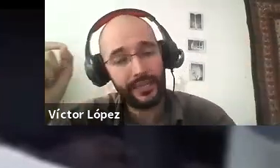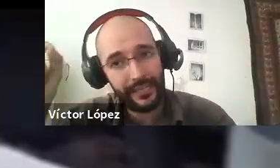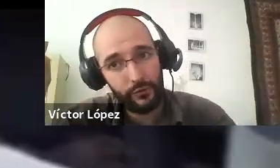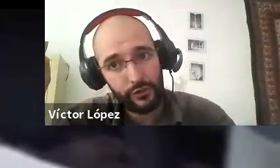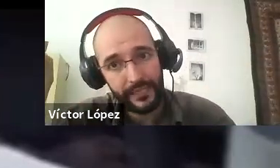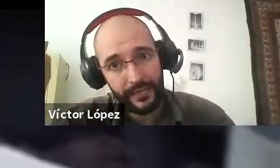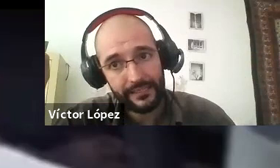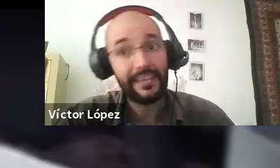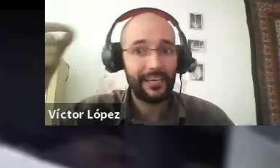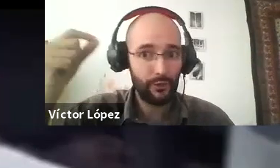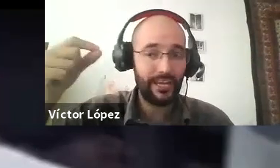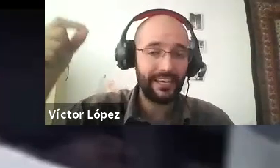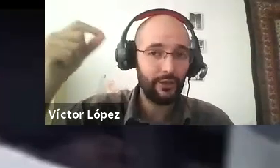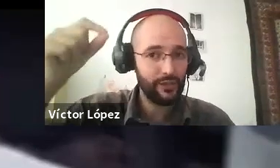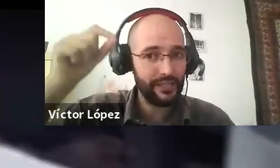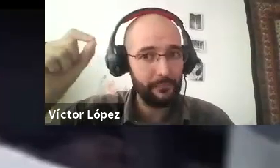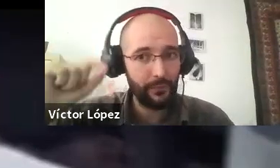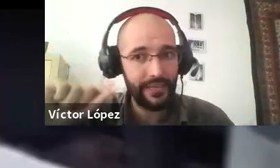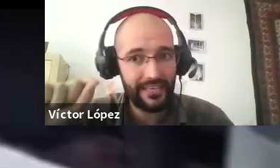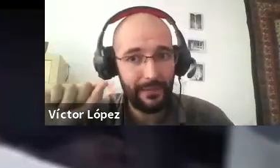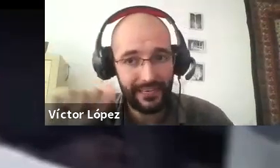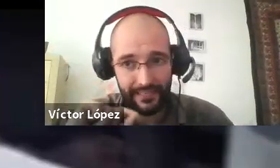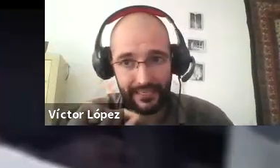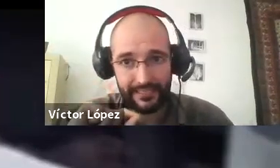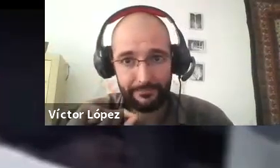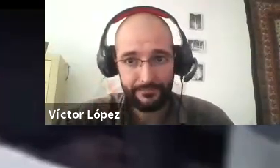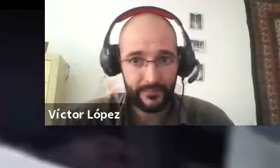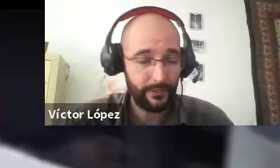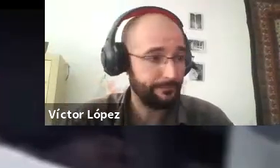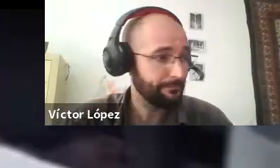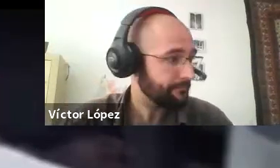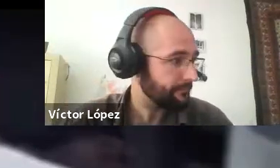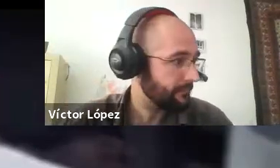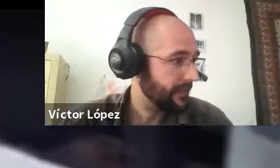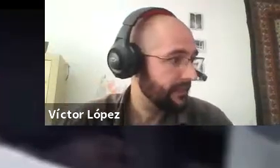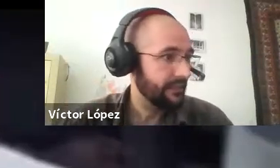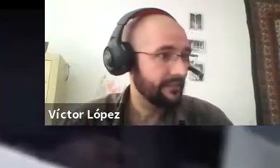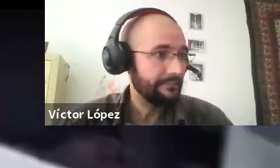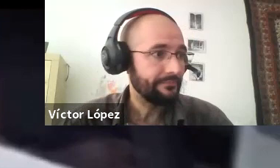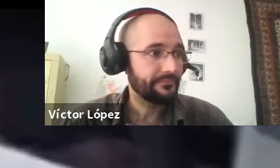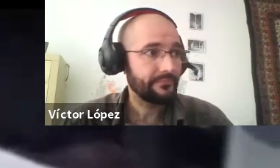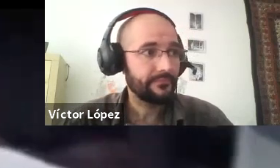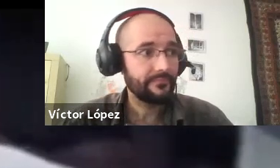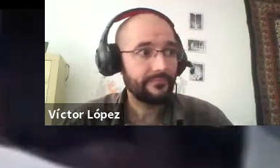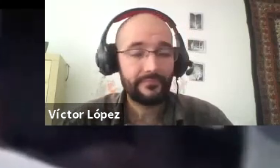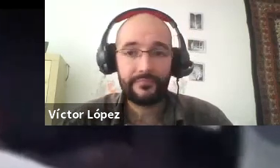solo detecta algunos metales, que son aquellos que tienen propiedades magnéticas, ¿no?